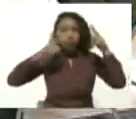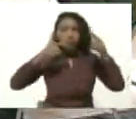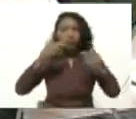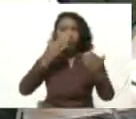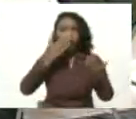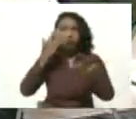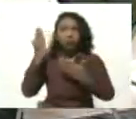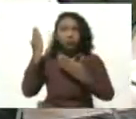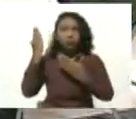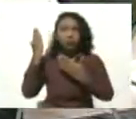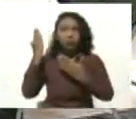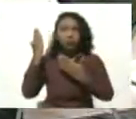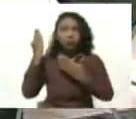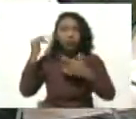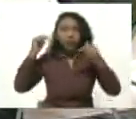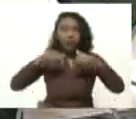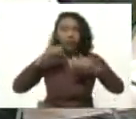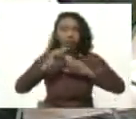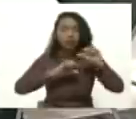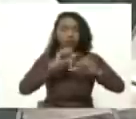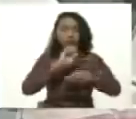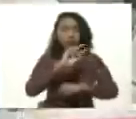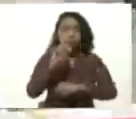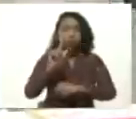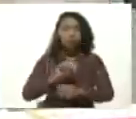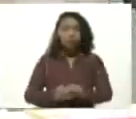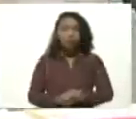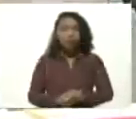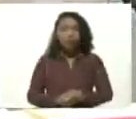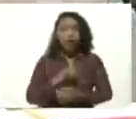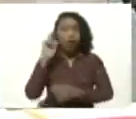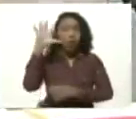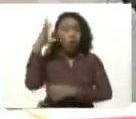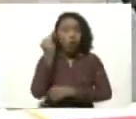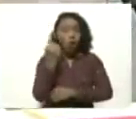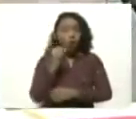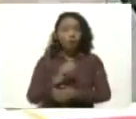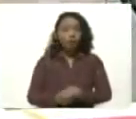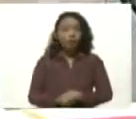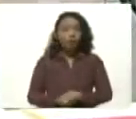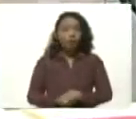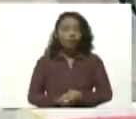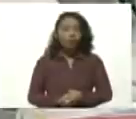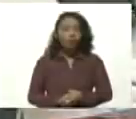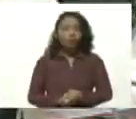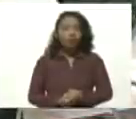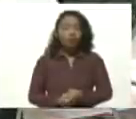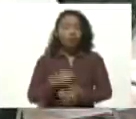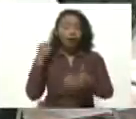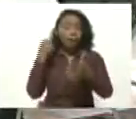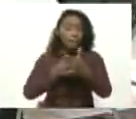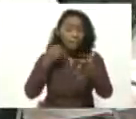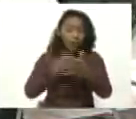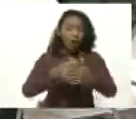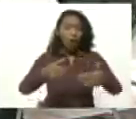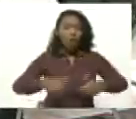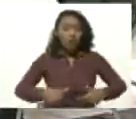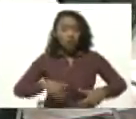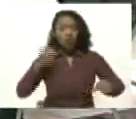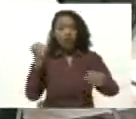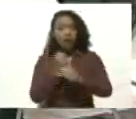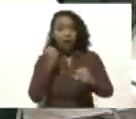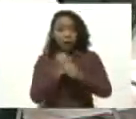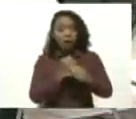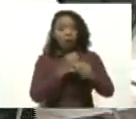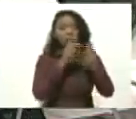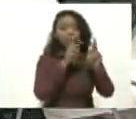Frías de este siglo XXI. Es un logro del empeño, el esfuerzo, el trabajo